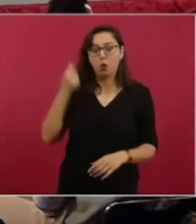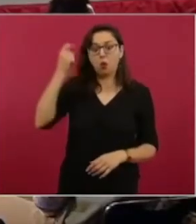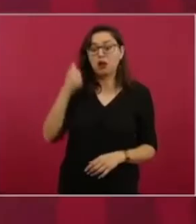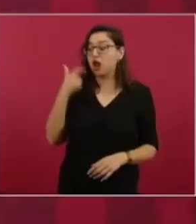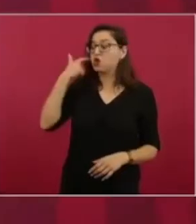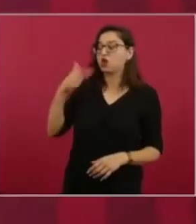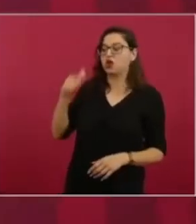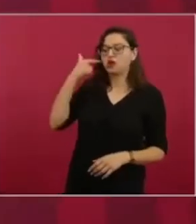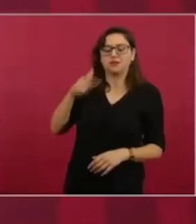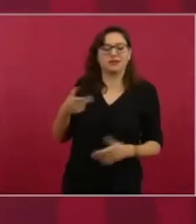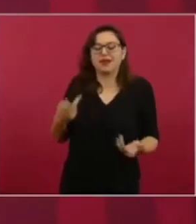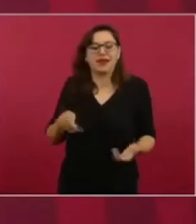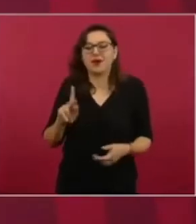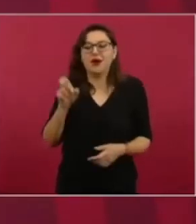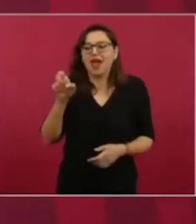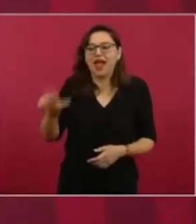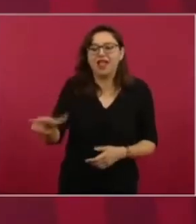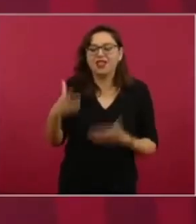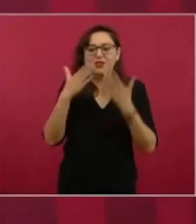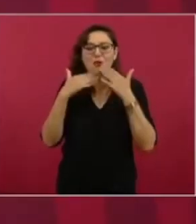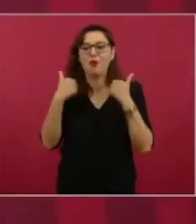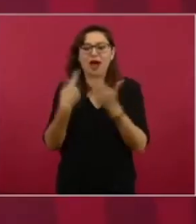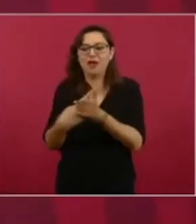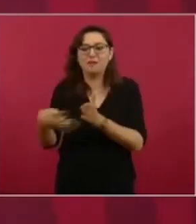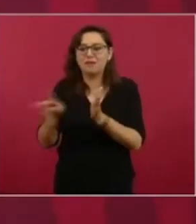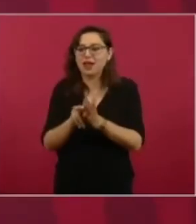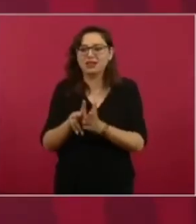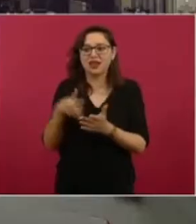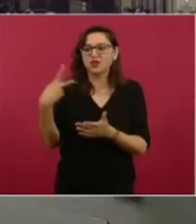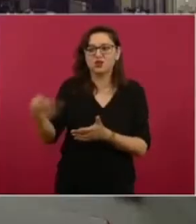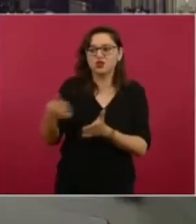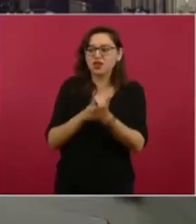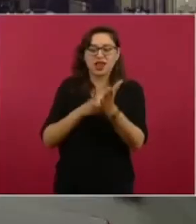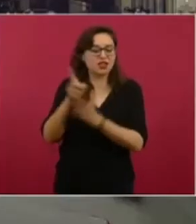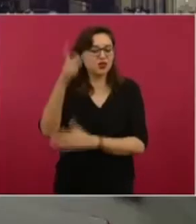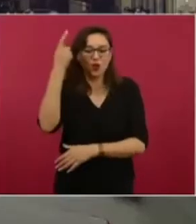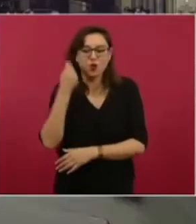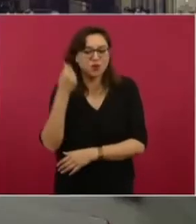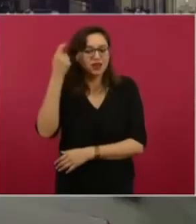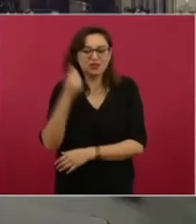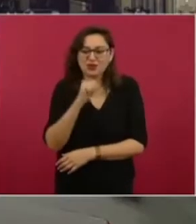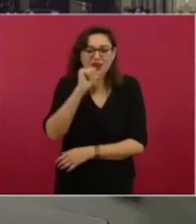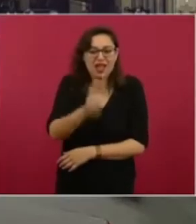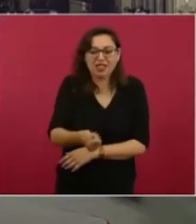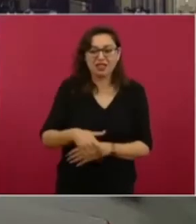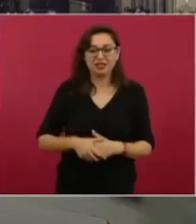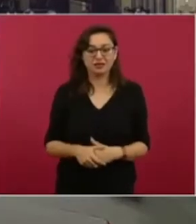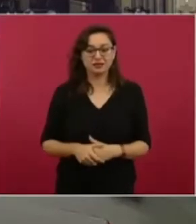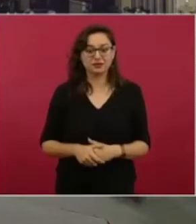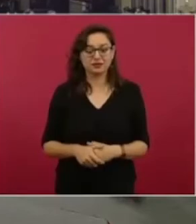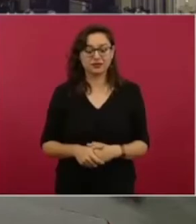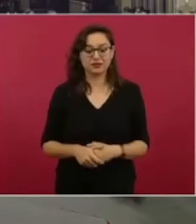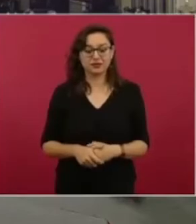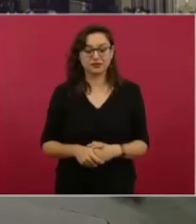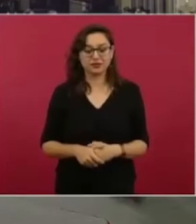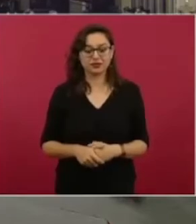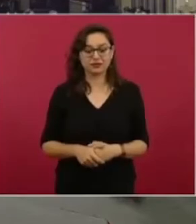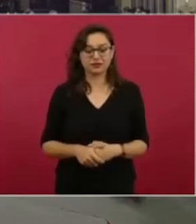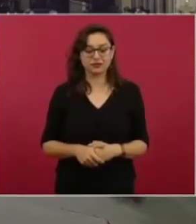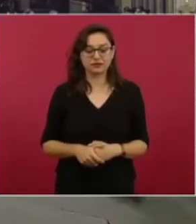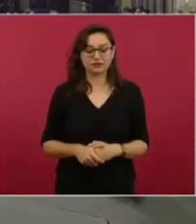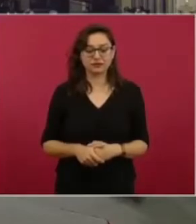no están las condiciones de un trabajador que lo pudiera tener. Efectivamente, desde que están trabajando en este sistema